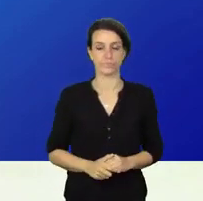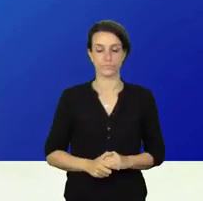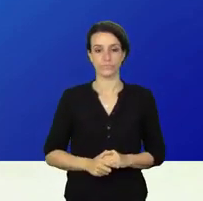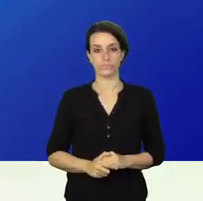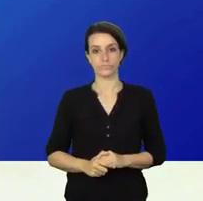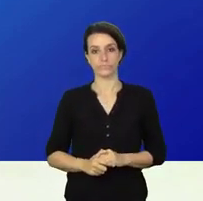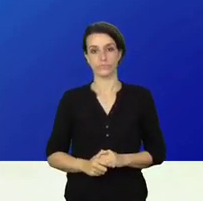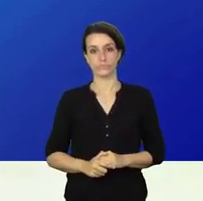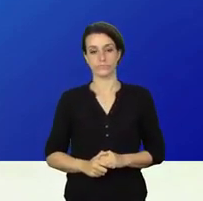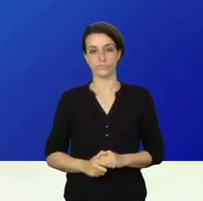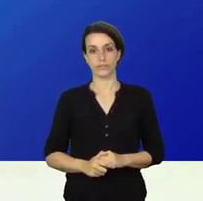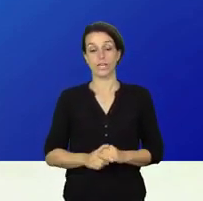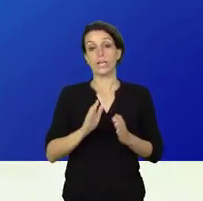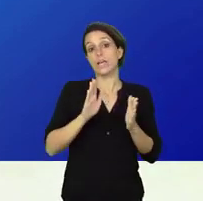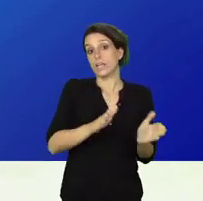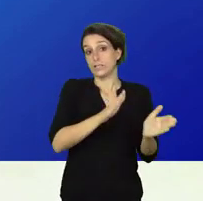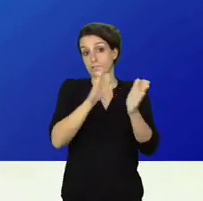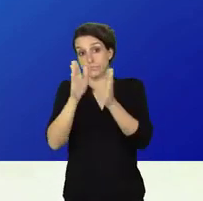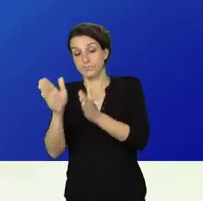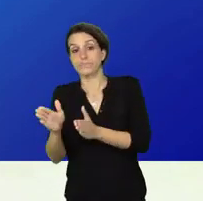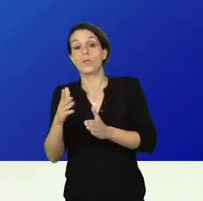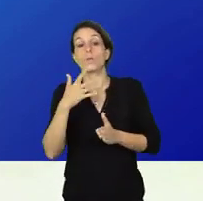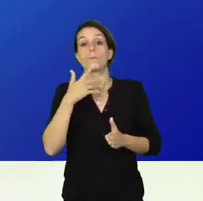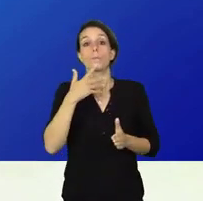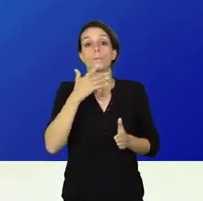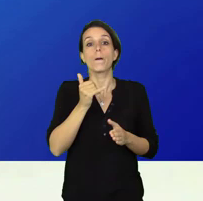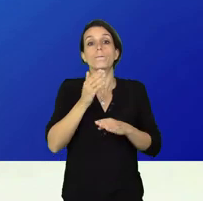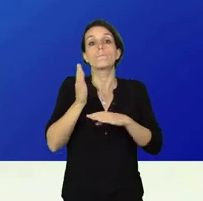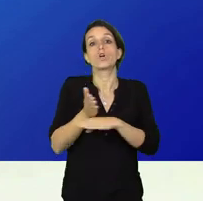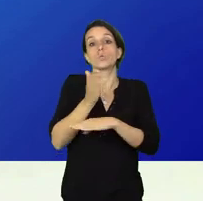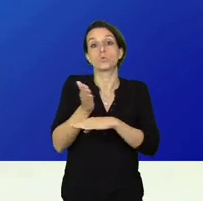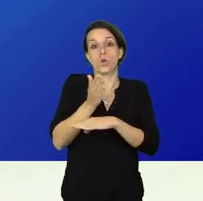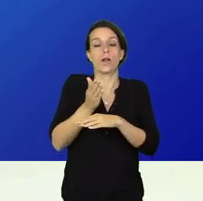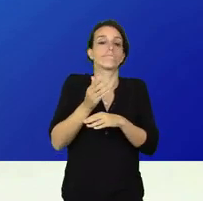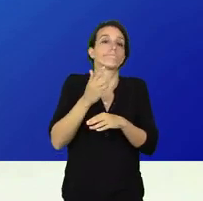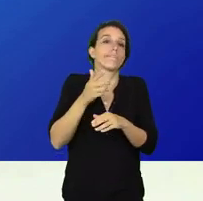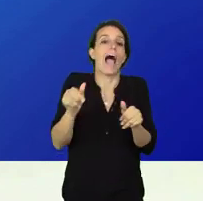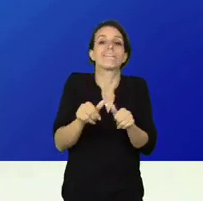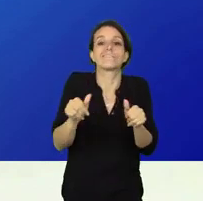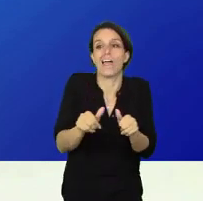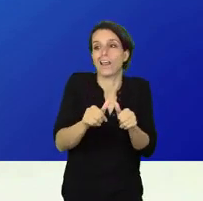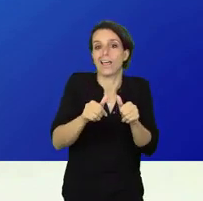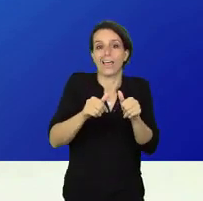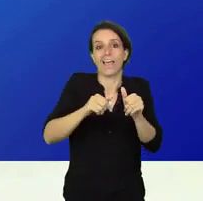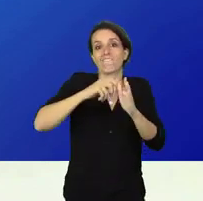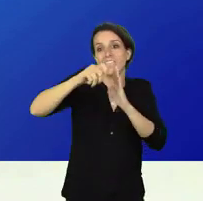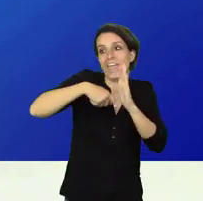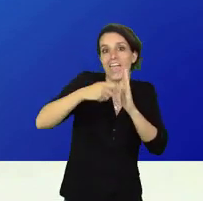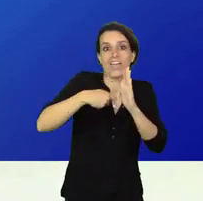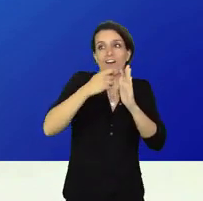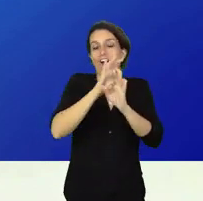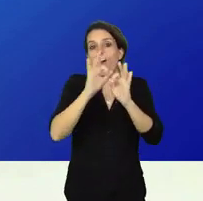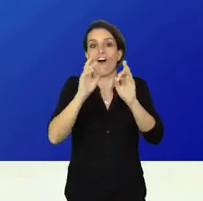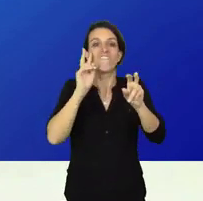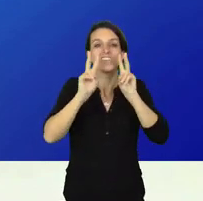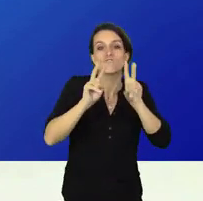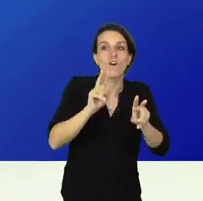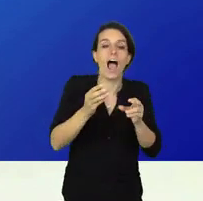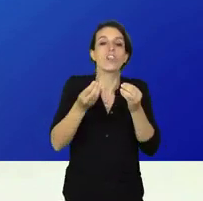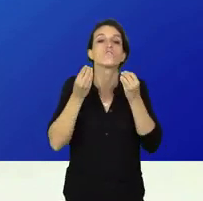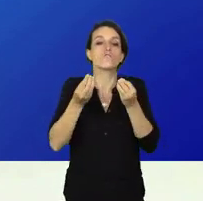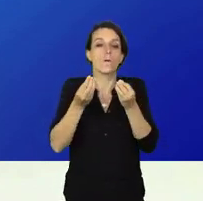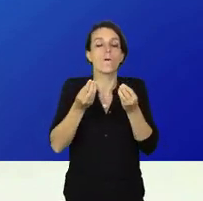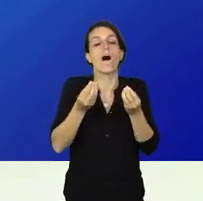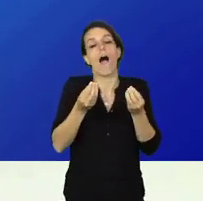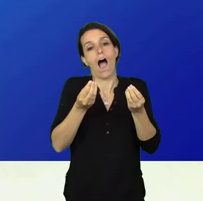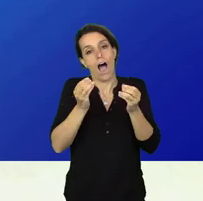el uso de las personas. Y por otro lado, en el caso de la producción audiovisual específicamente, se está trabajando